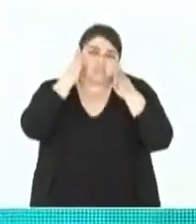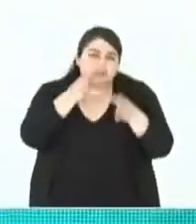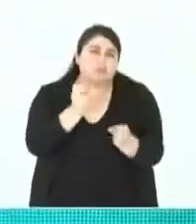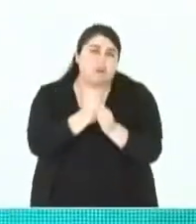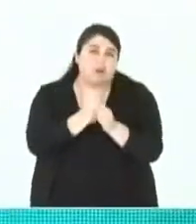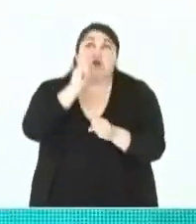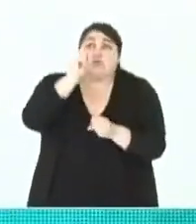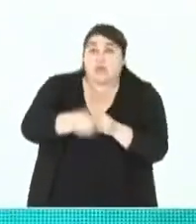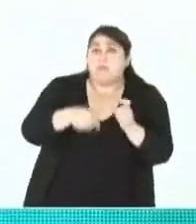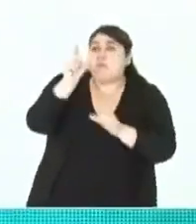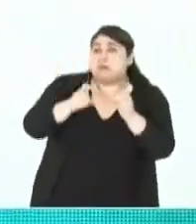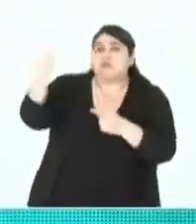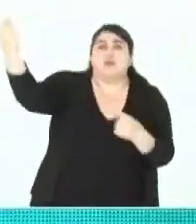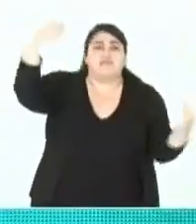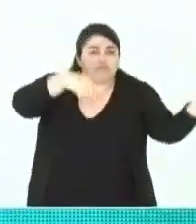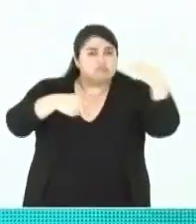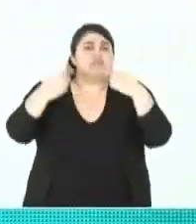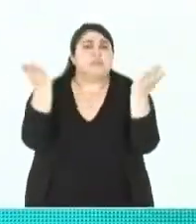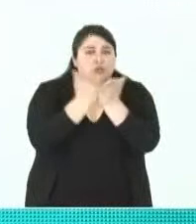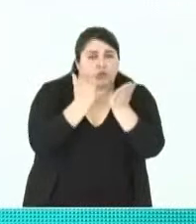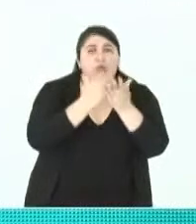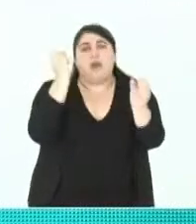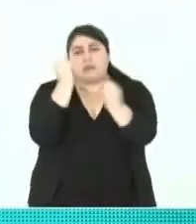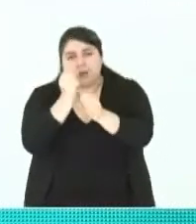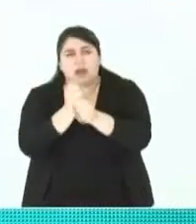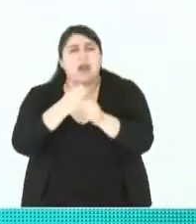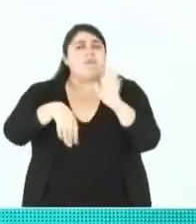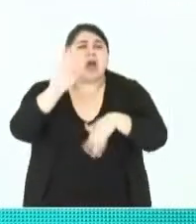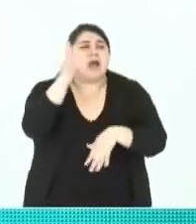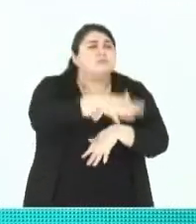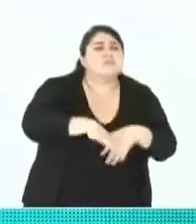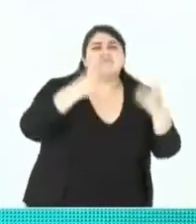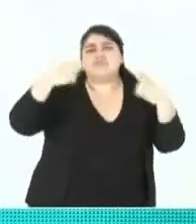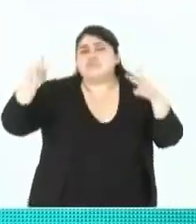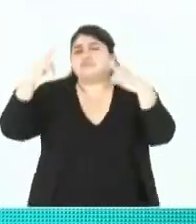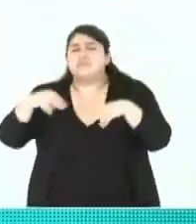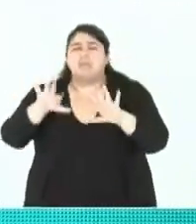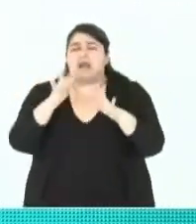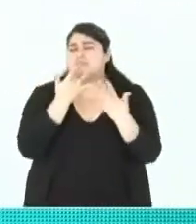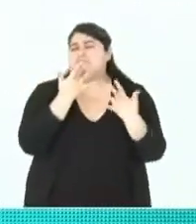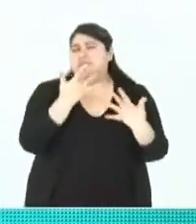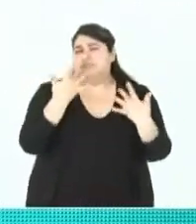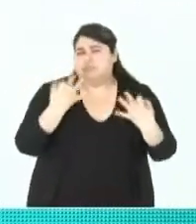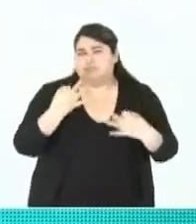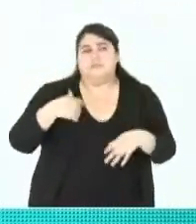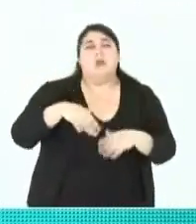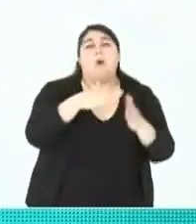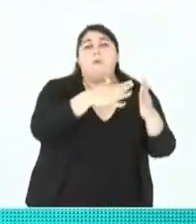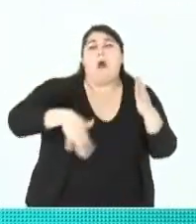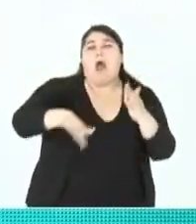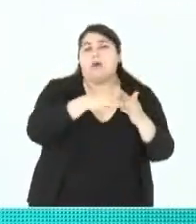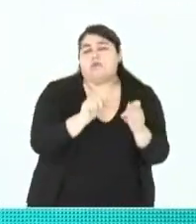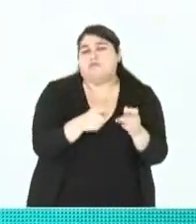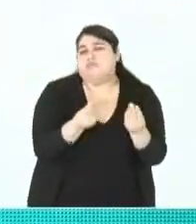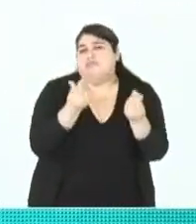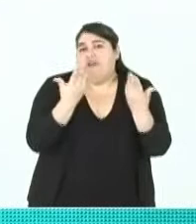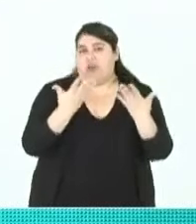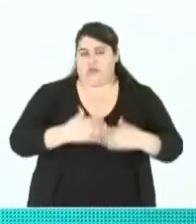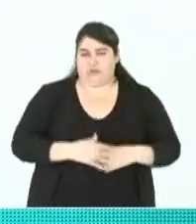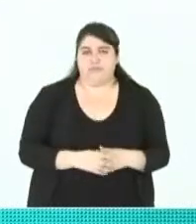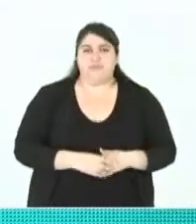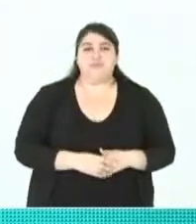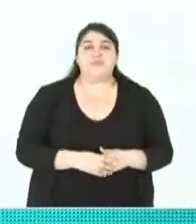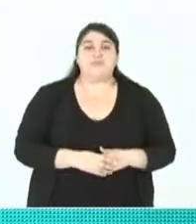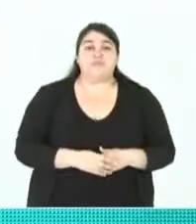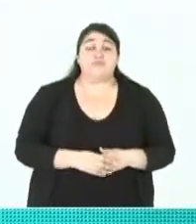a trabajar a estudiar o simplemente disfrutar de los lugares increíbles e históricos que ofrecen nuestros barrios en esta